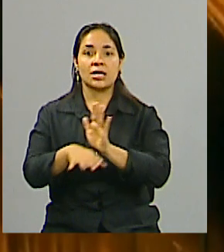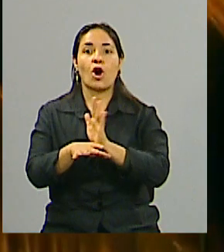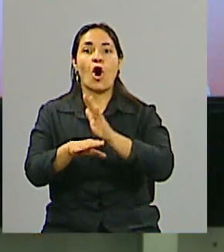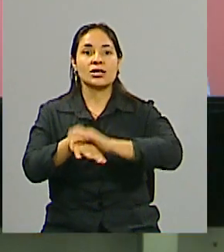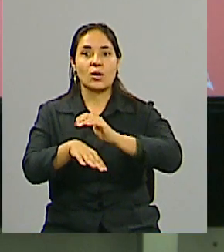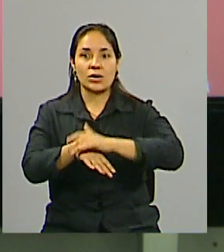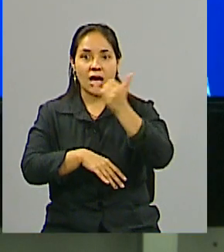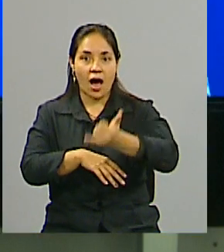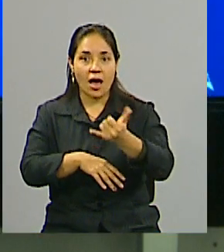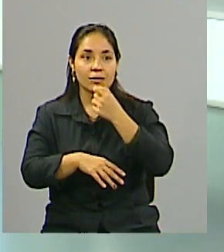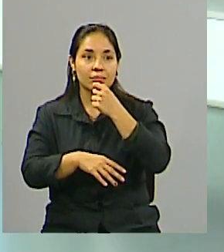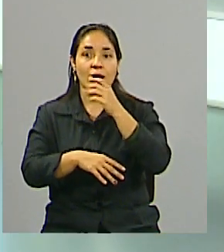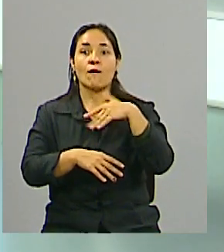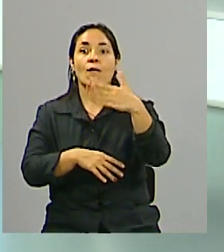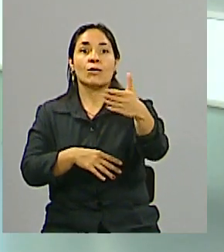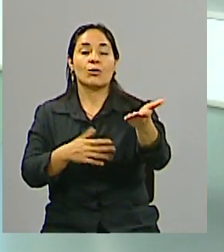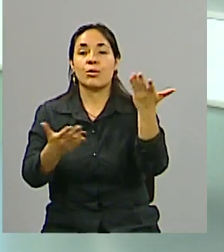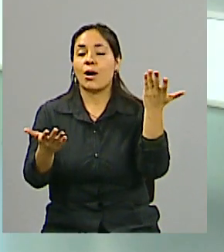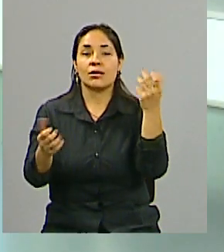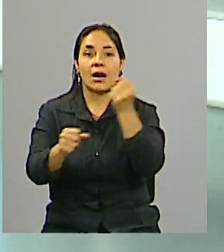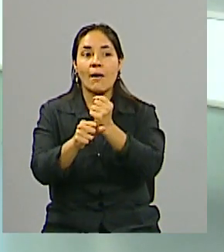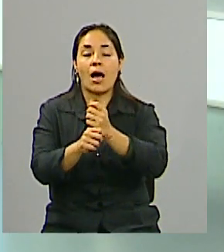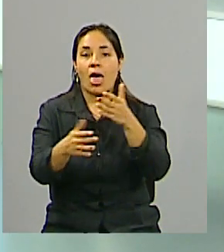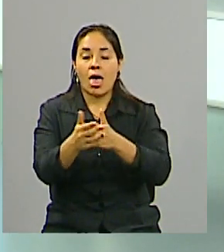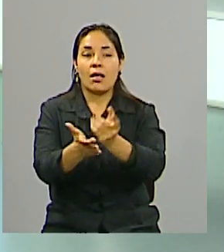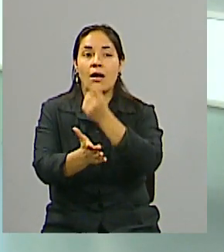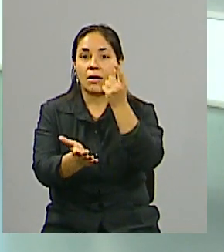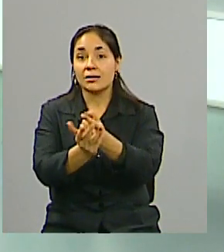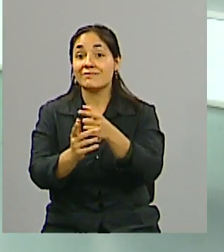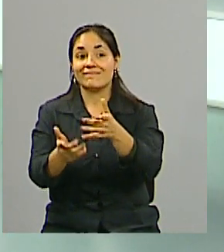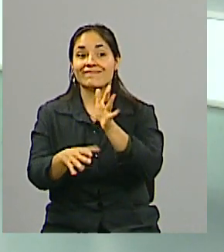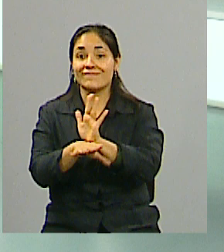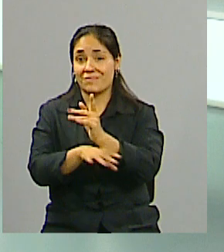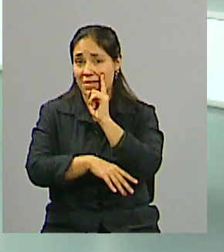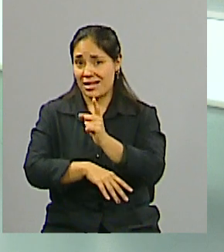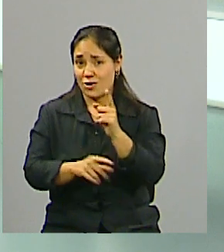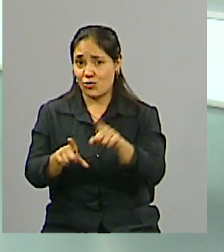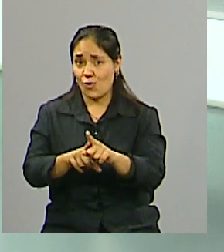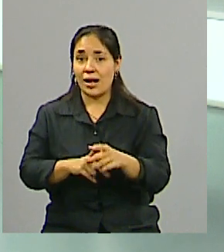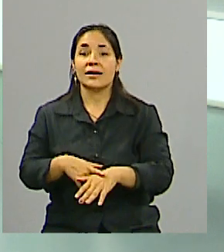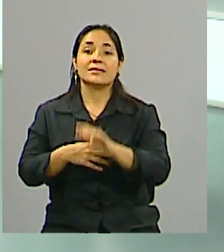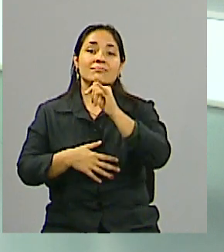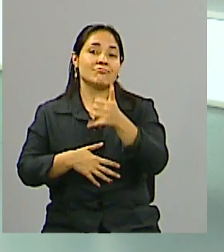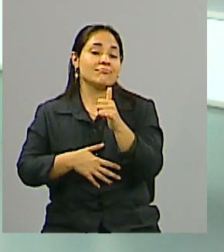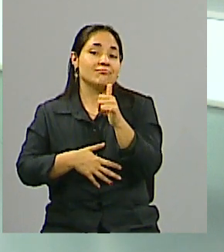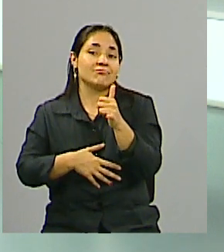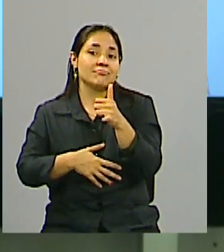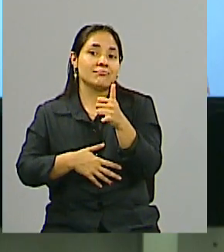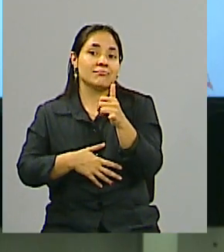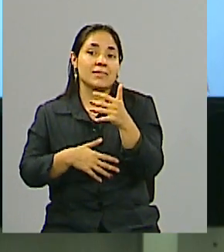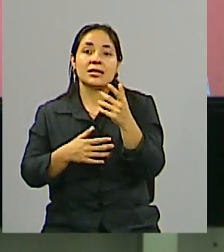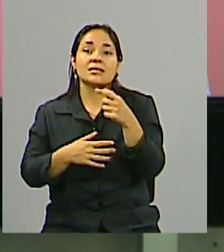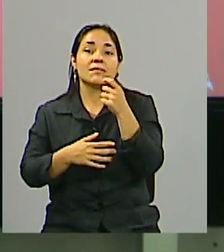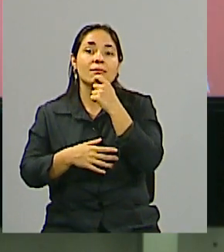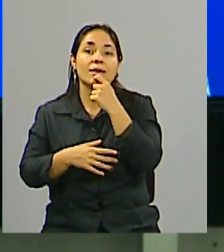que pueden limitarte después en el futuro para seguir trabajando. Entonces, ¿no? Más allá de eso, creo que de esas fantasías que